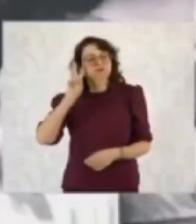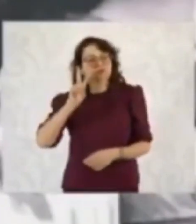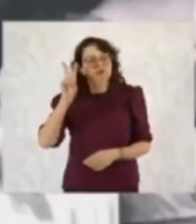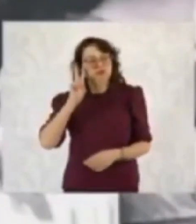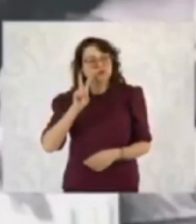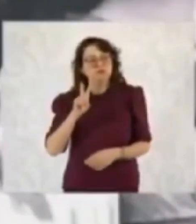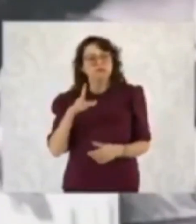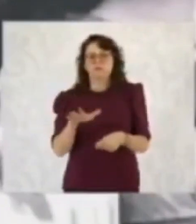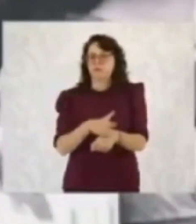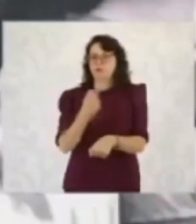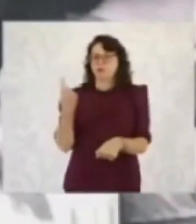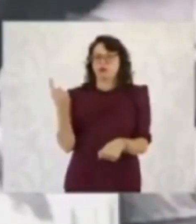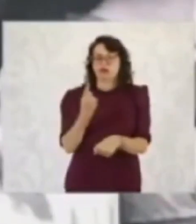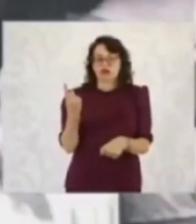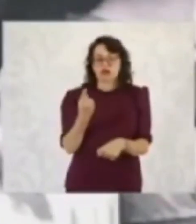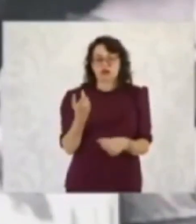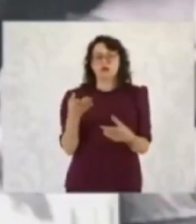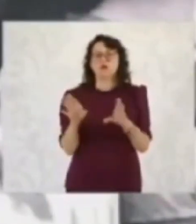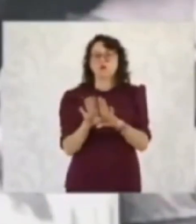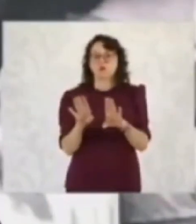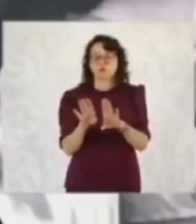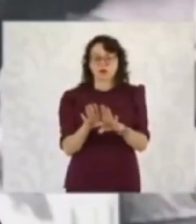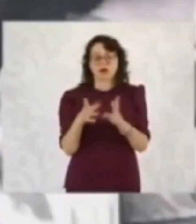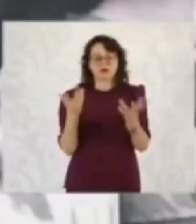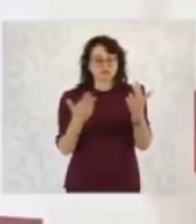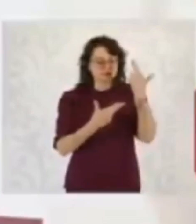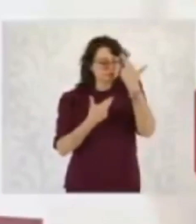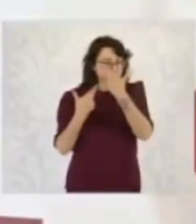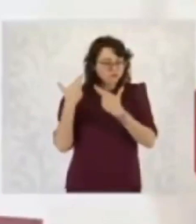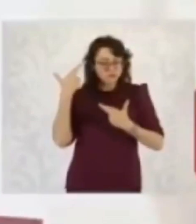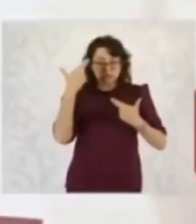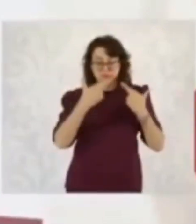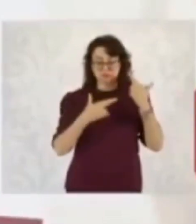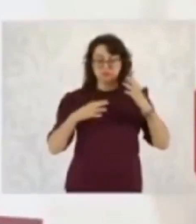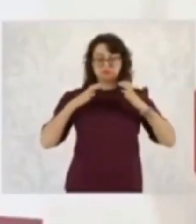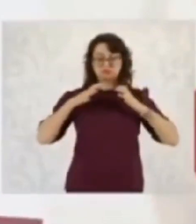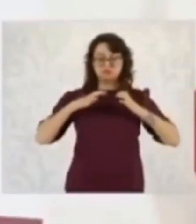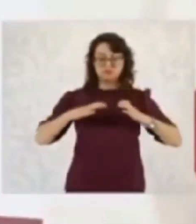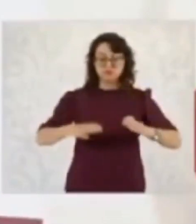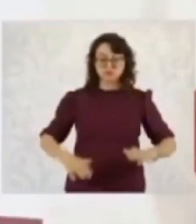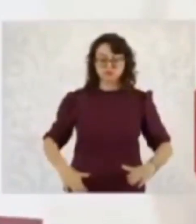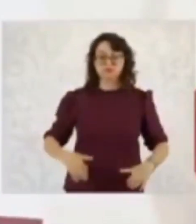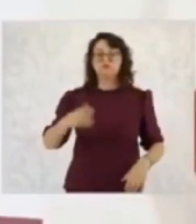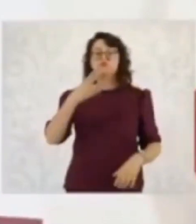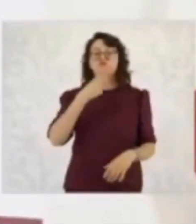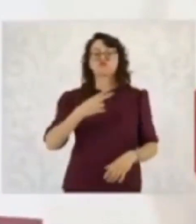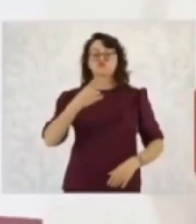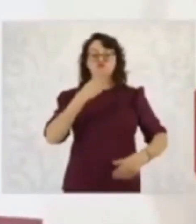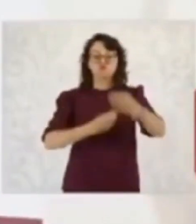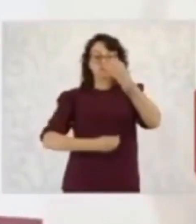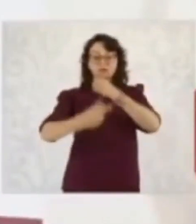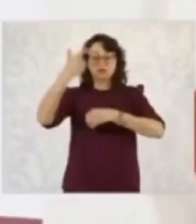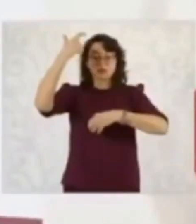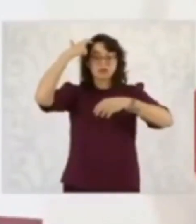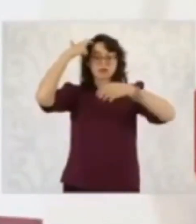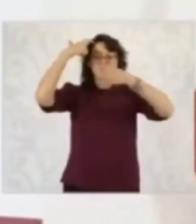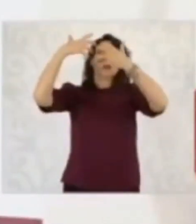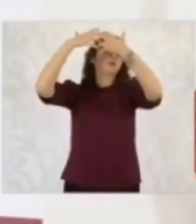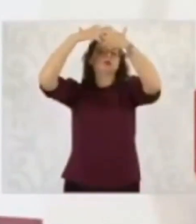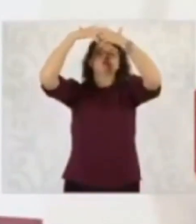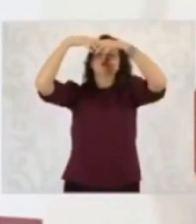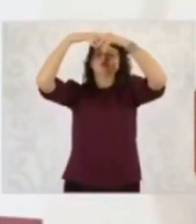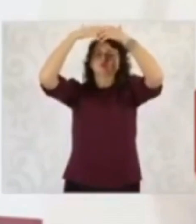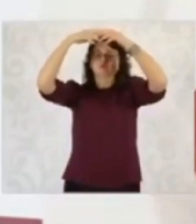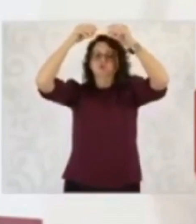ha demostrado desde el punto de vista biológico que el azúcar activa la liberación de dopamina en el